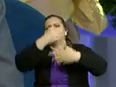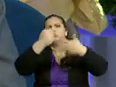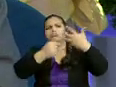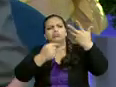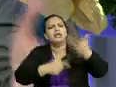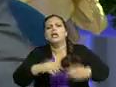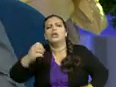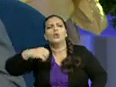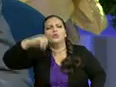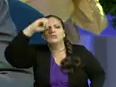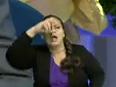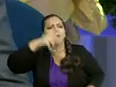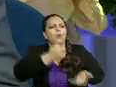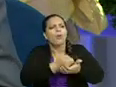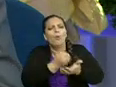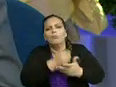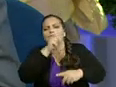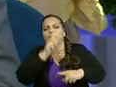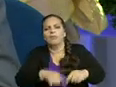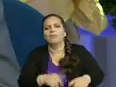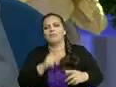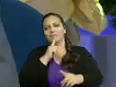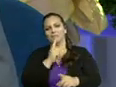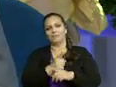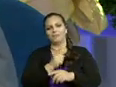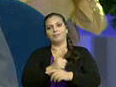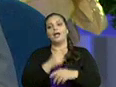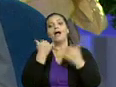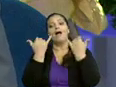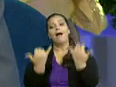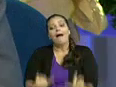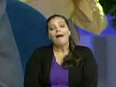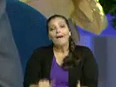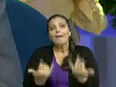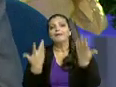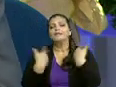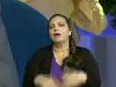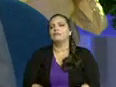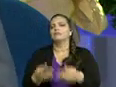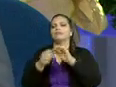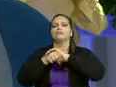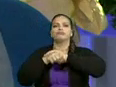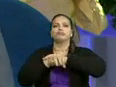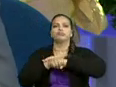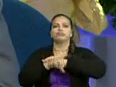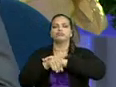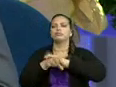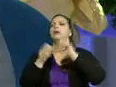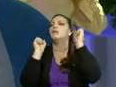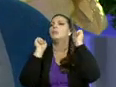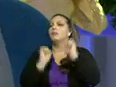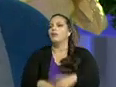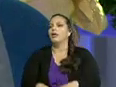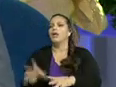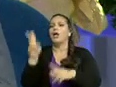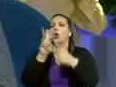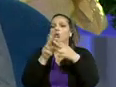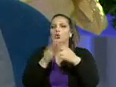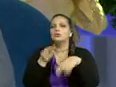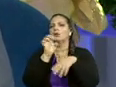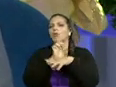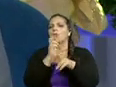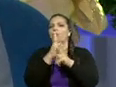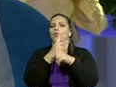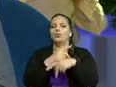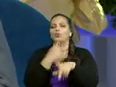este 2020, sumado a los acuerdos comerciales que viene buscando el país, van a desembocar en eso, en más exportaciones y